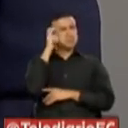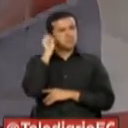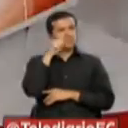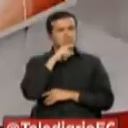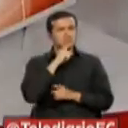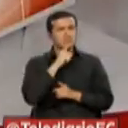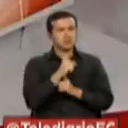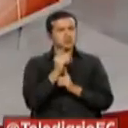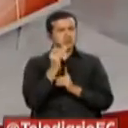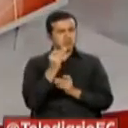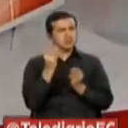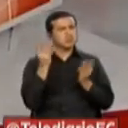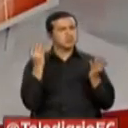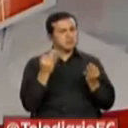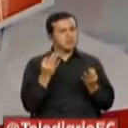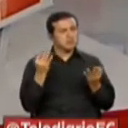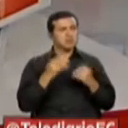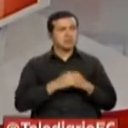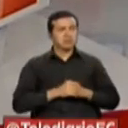que tiene el Consejo. Sí,